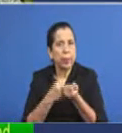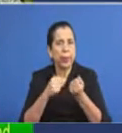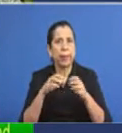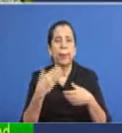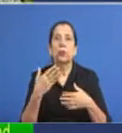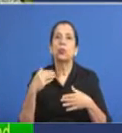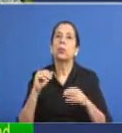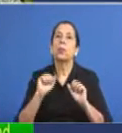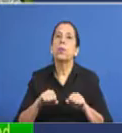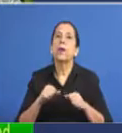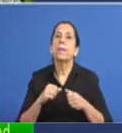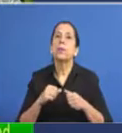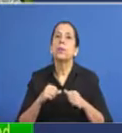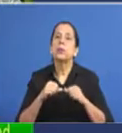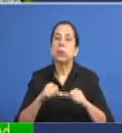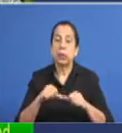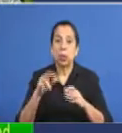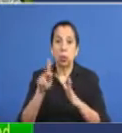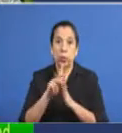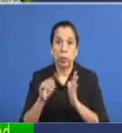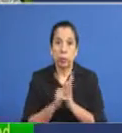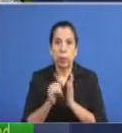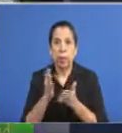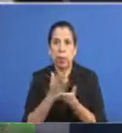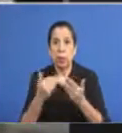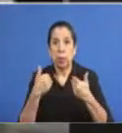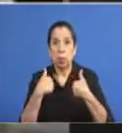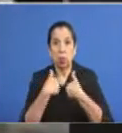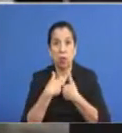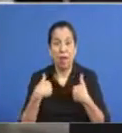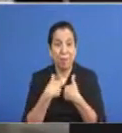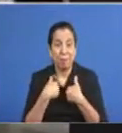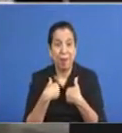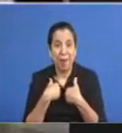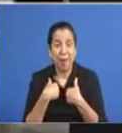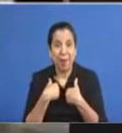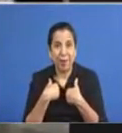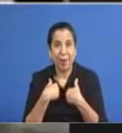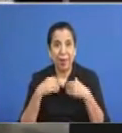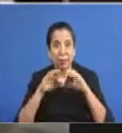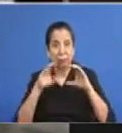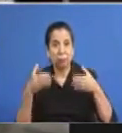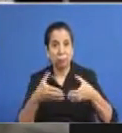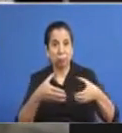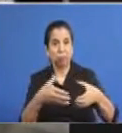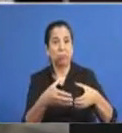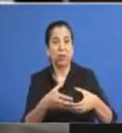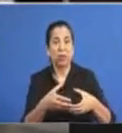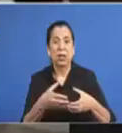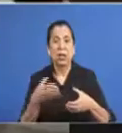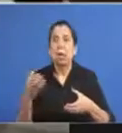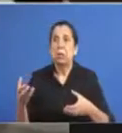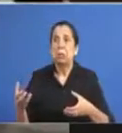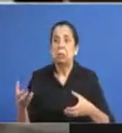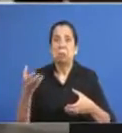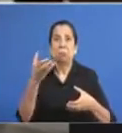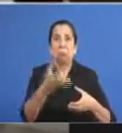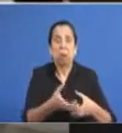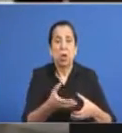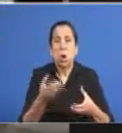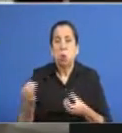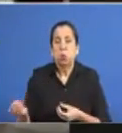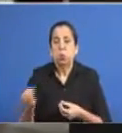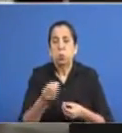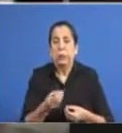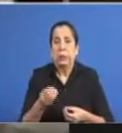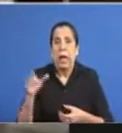mantener este proyecto. Aquí se mantienen animales en cautiverio, por ejemplo, que han sido donados por personas que ya no los quieren, rescates que se